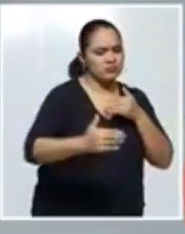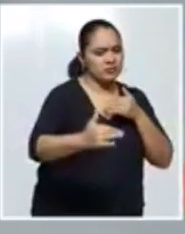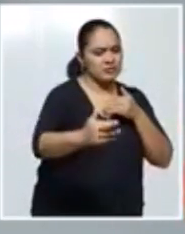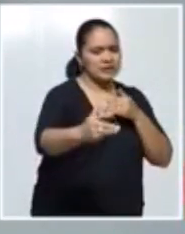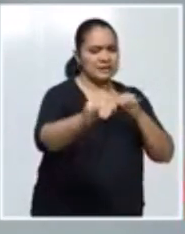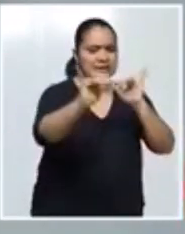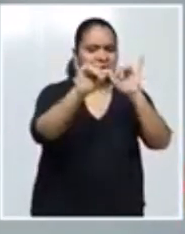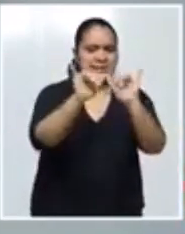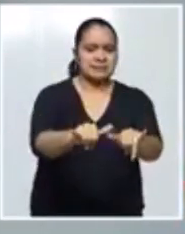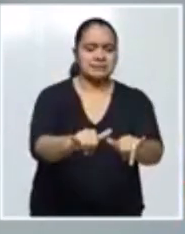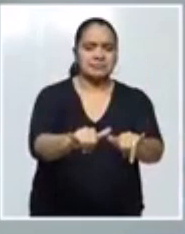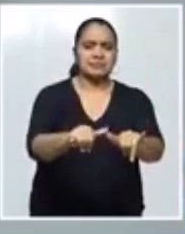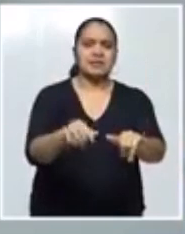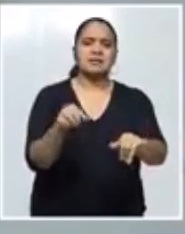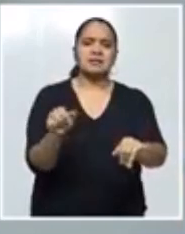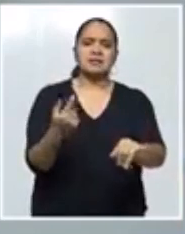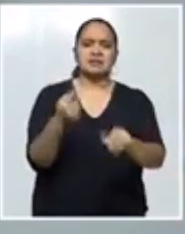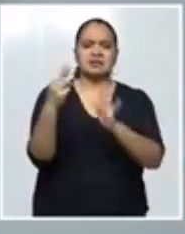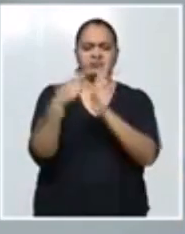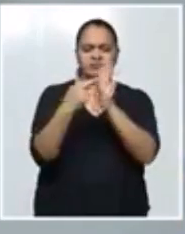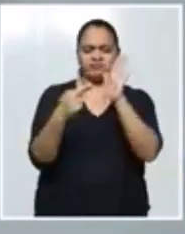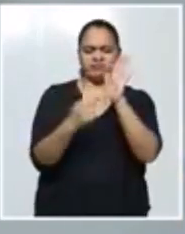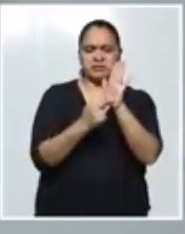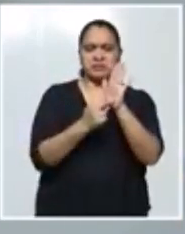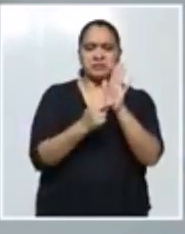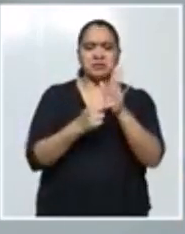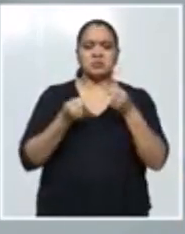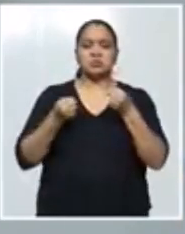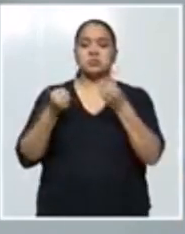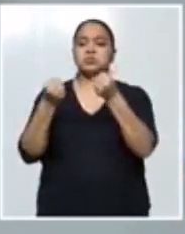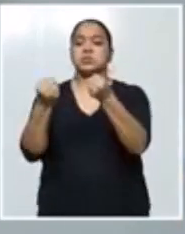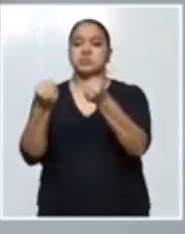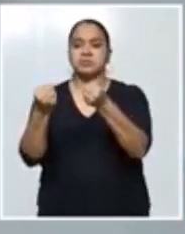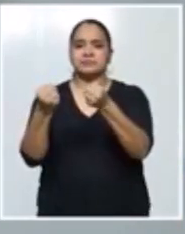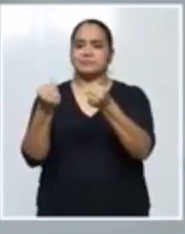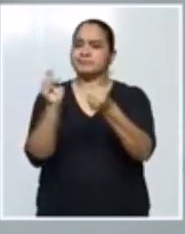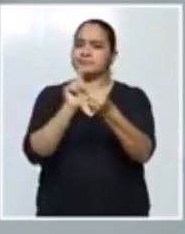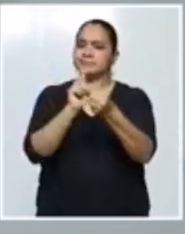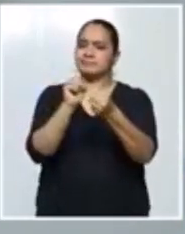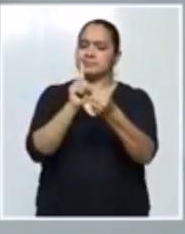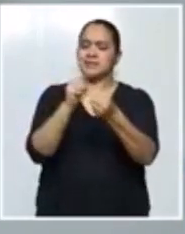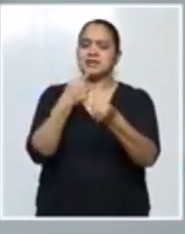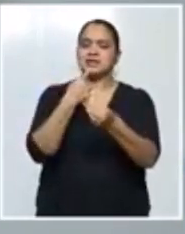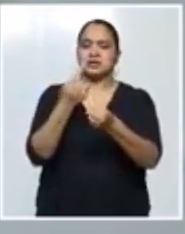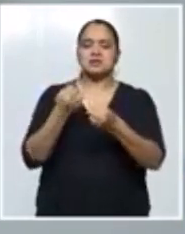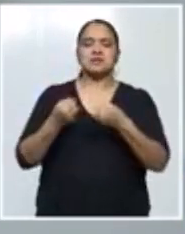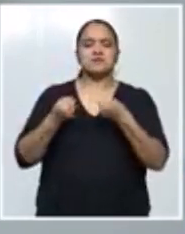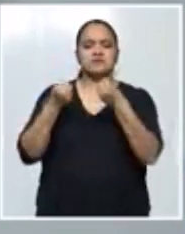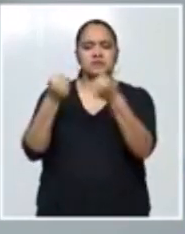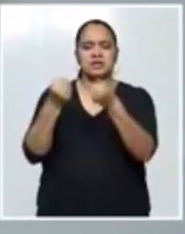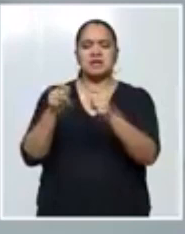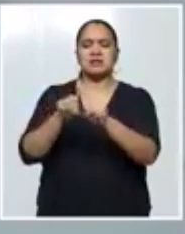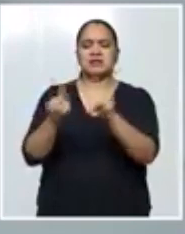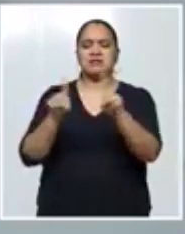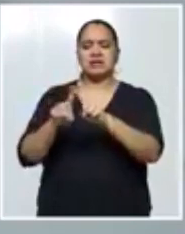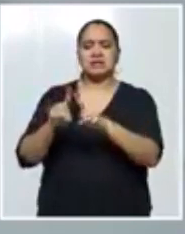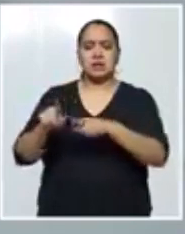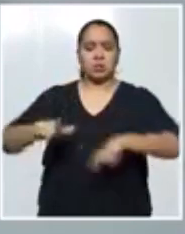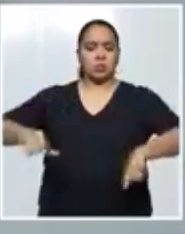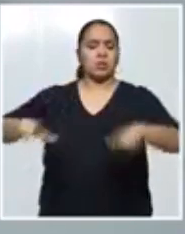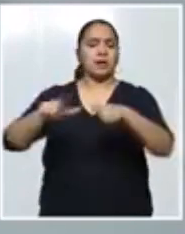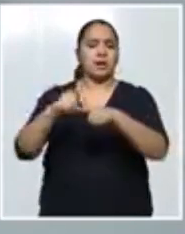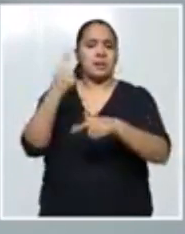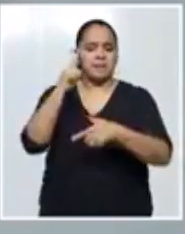verificando que se cumplan las medidas de restricción de circulación de personas que visiten los establecimientos habilitados para atender